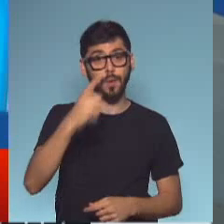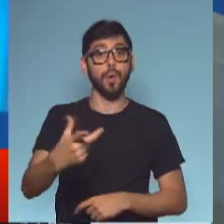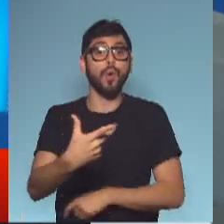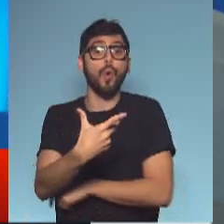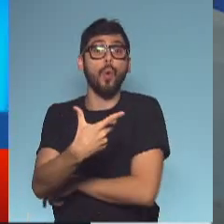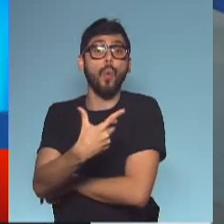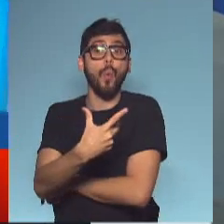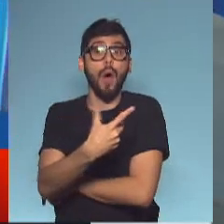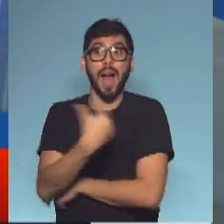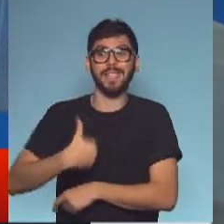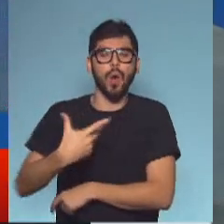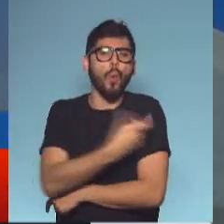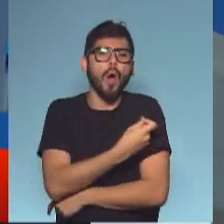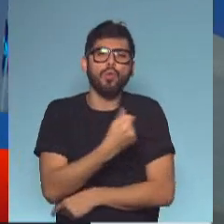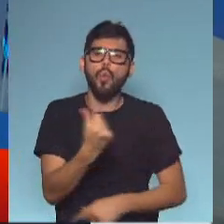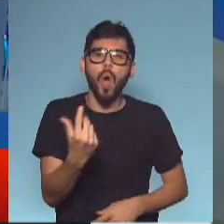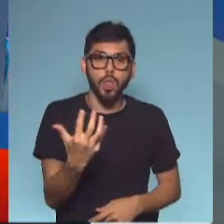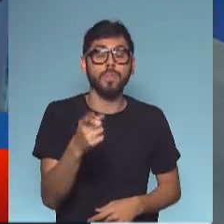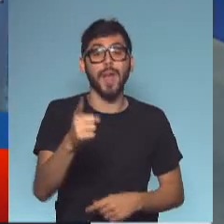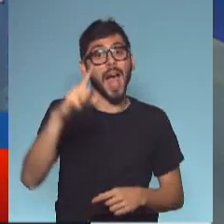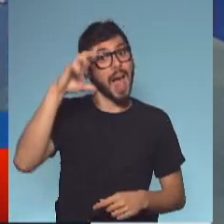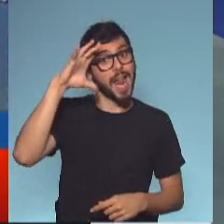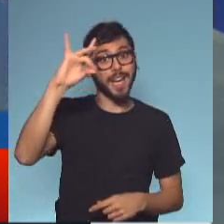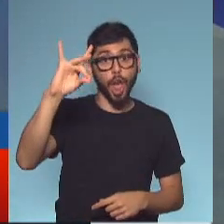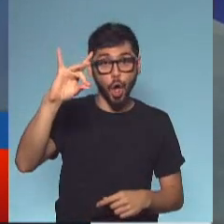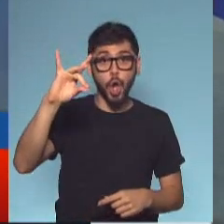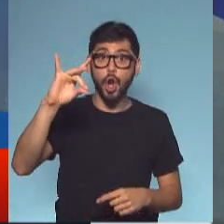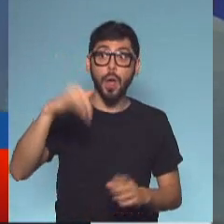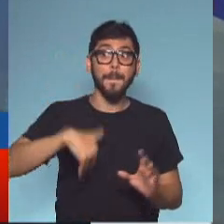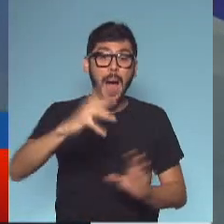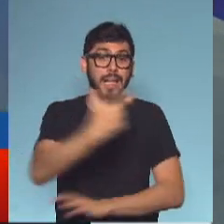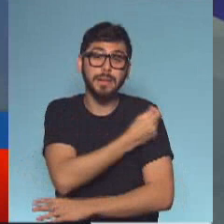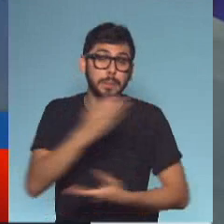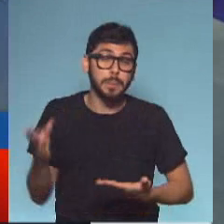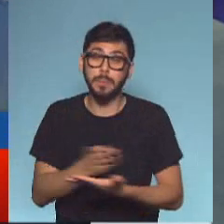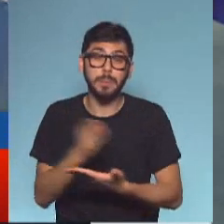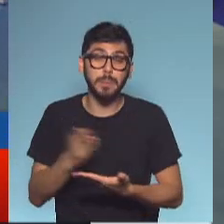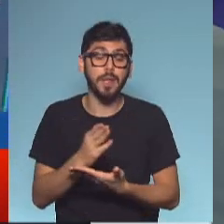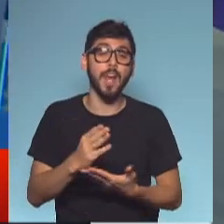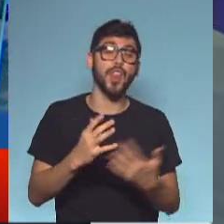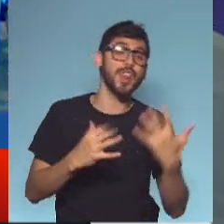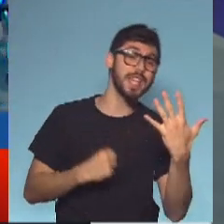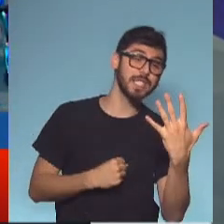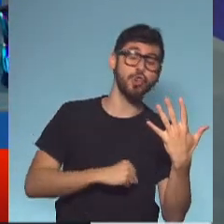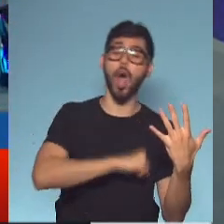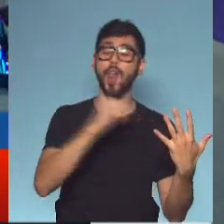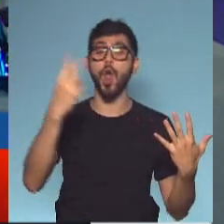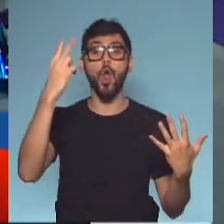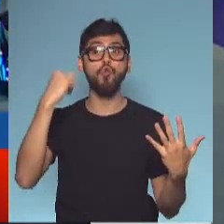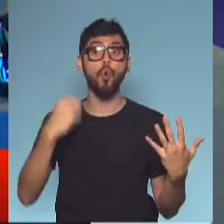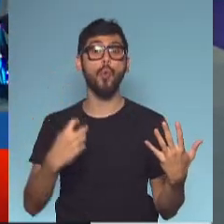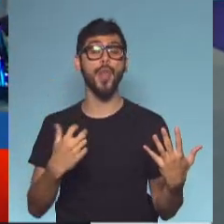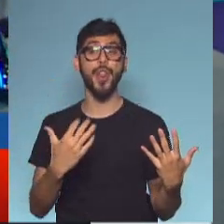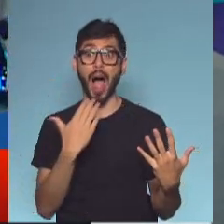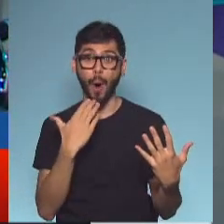vacunación de la Argentina. El récord, la semana en la que la Argentina más vacunas aplicó, Sí. fue entre el 5 y el 9 de abril, que